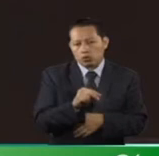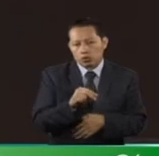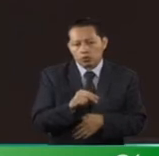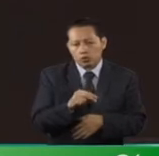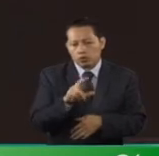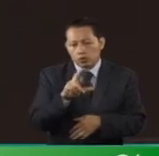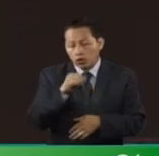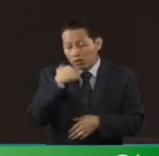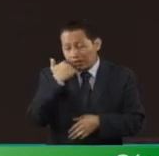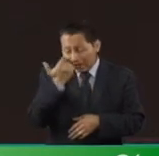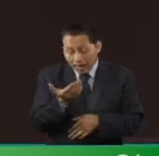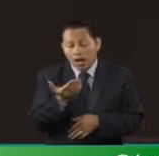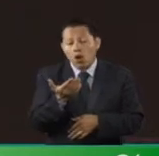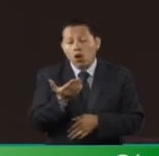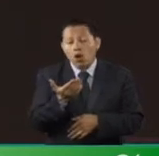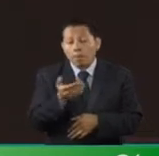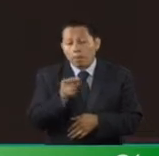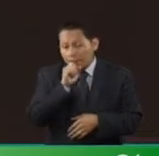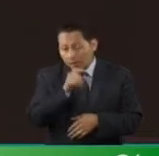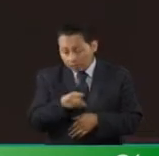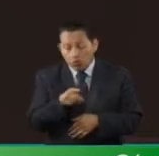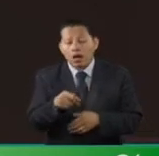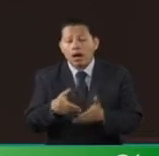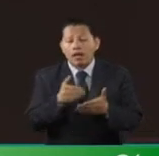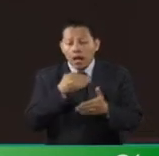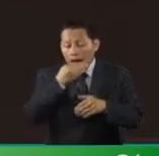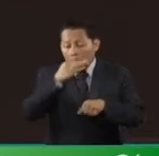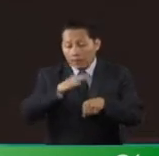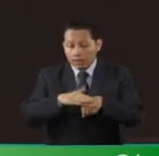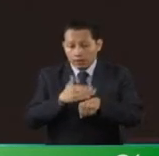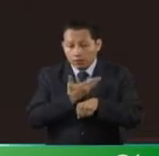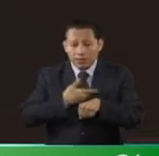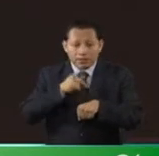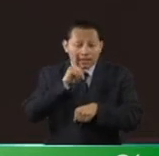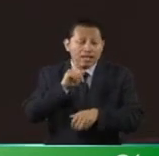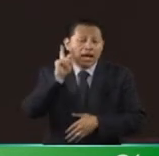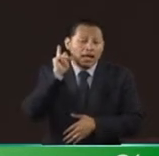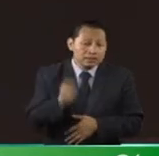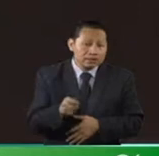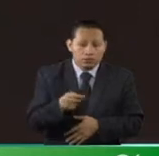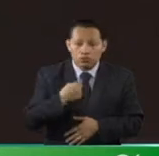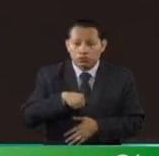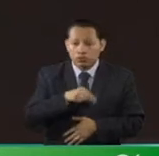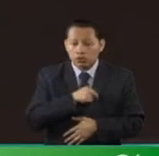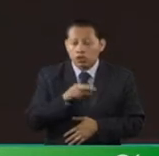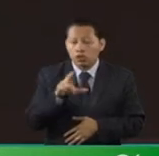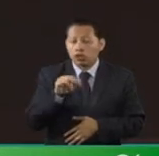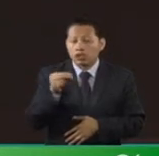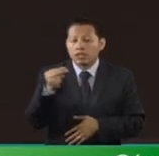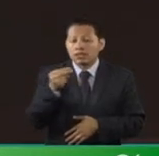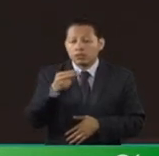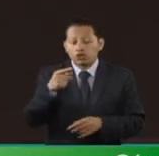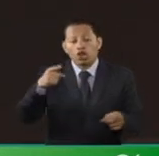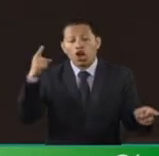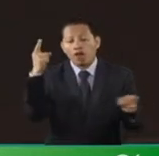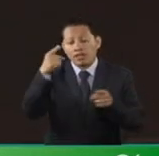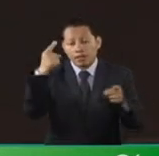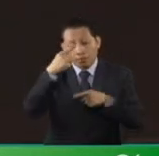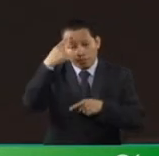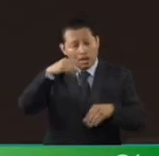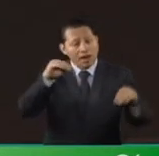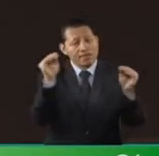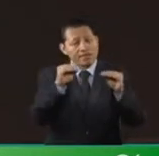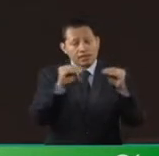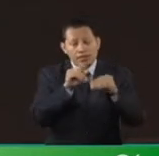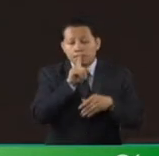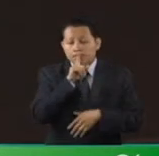No quiero concluir sin antes expresar, presidenta, que no necesitamos ofendernos para poder debatir